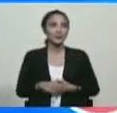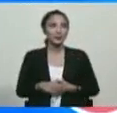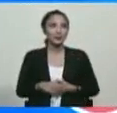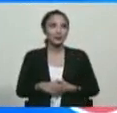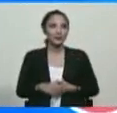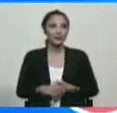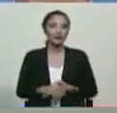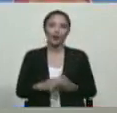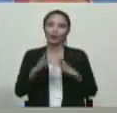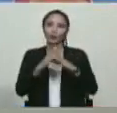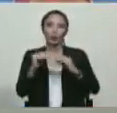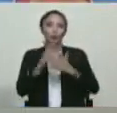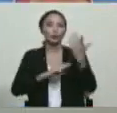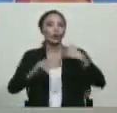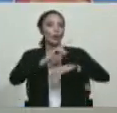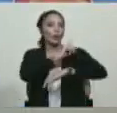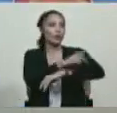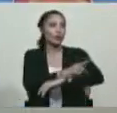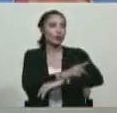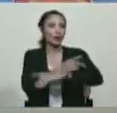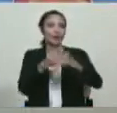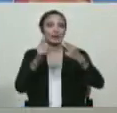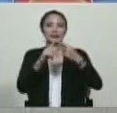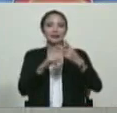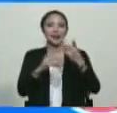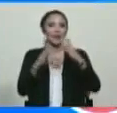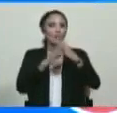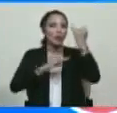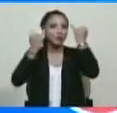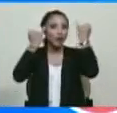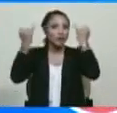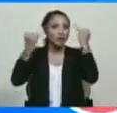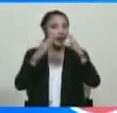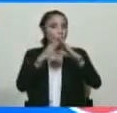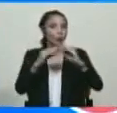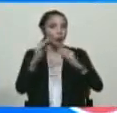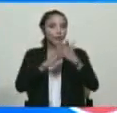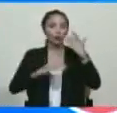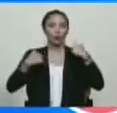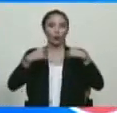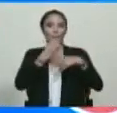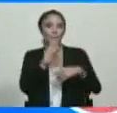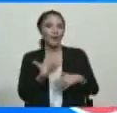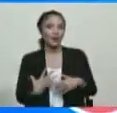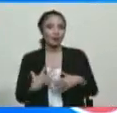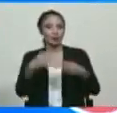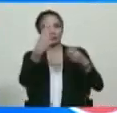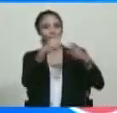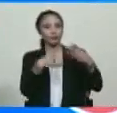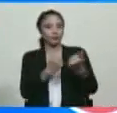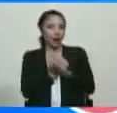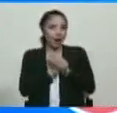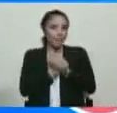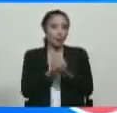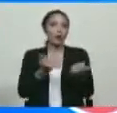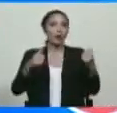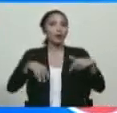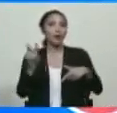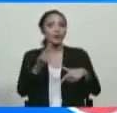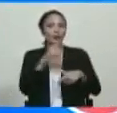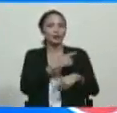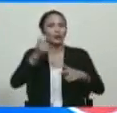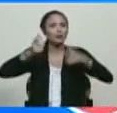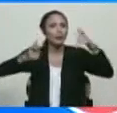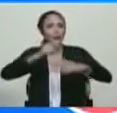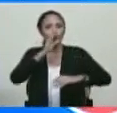su fortaleza, la Venezuela que ofrece bondades, belleza, amor, la Venezuela llena de